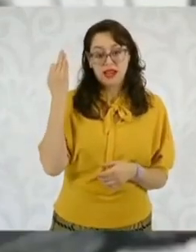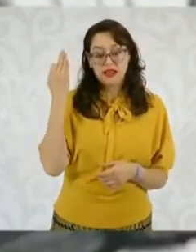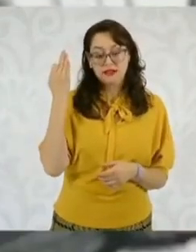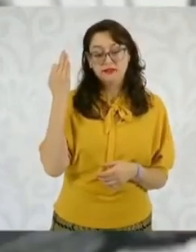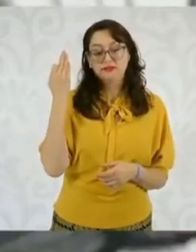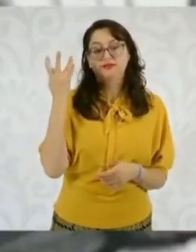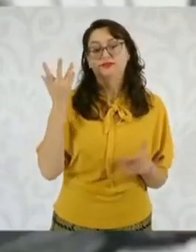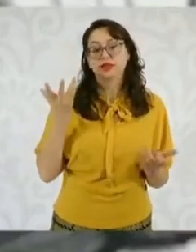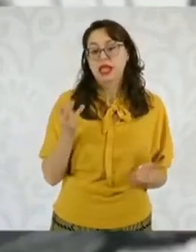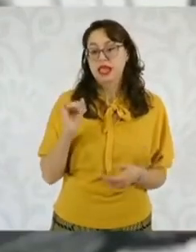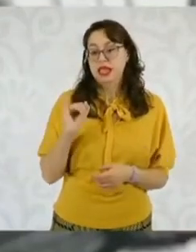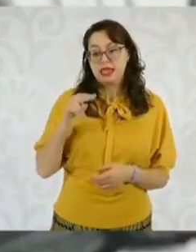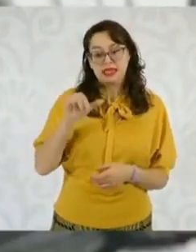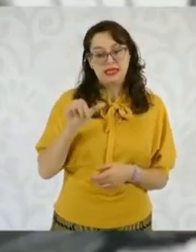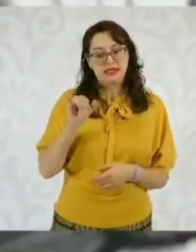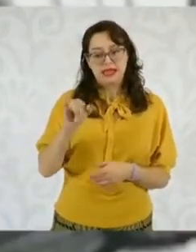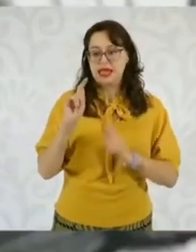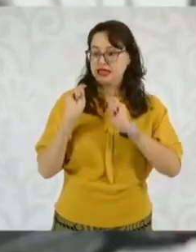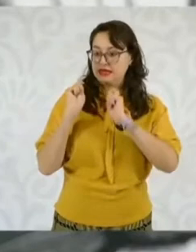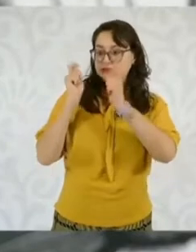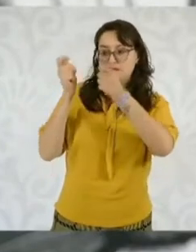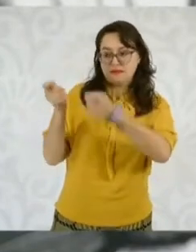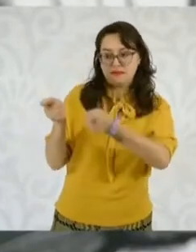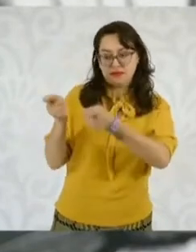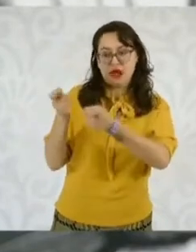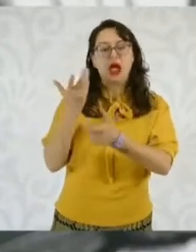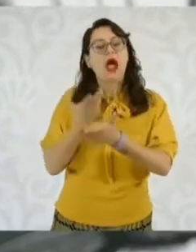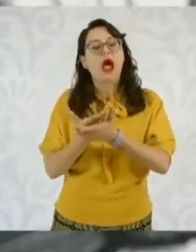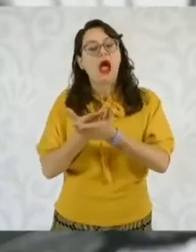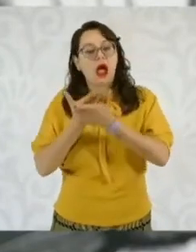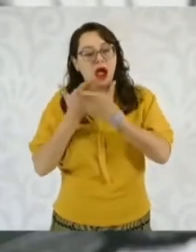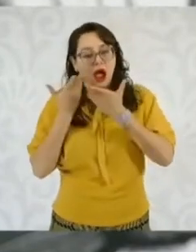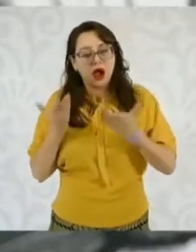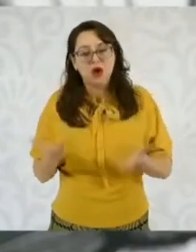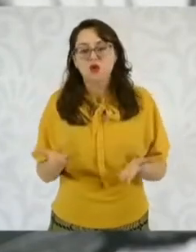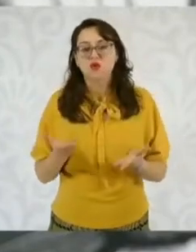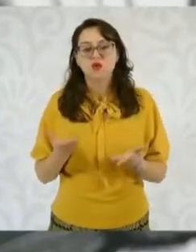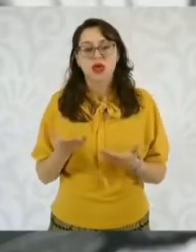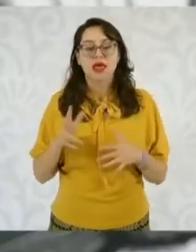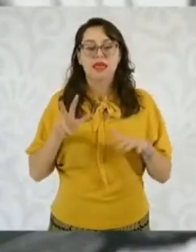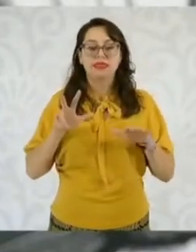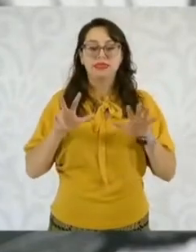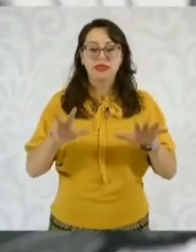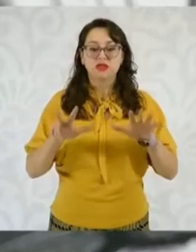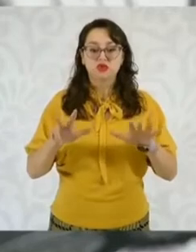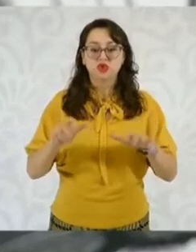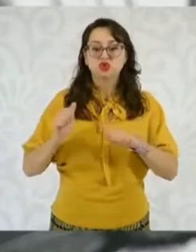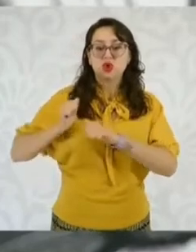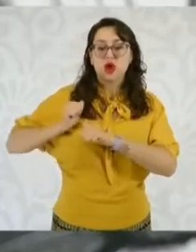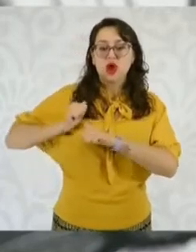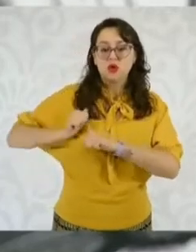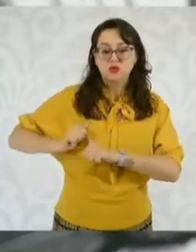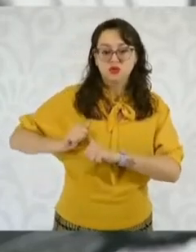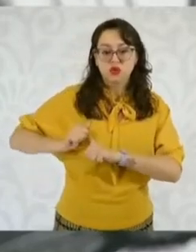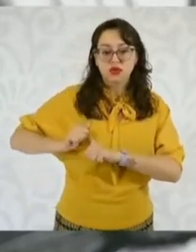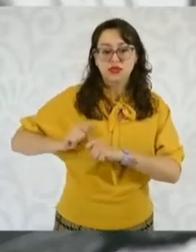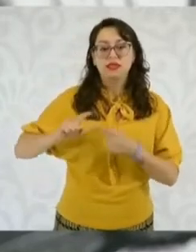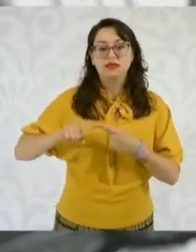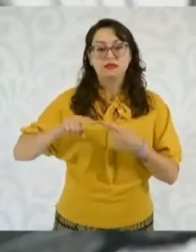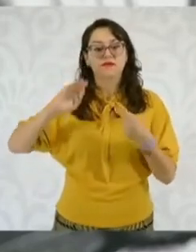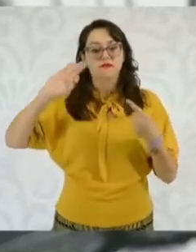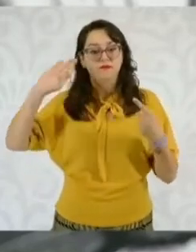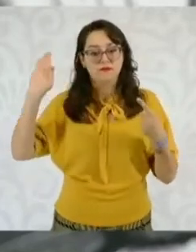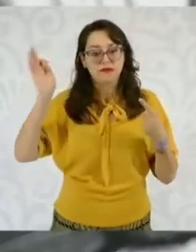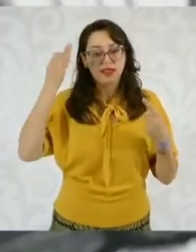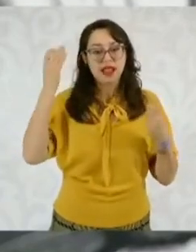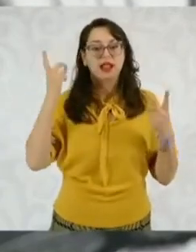de la reforma solo era el INAI, después de la reforma van a aparecer 18 autoridades, que corresponde al Ejecutivo Federal,